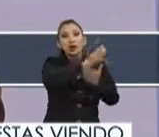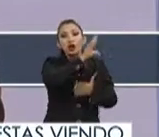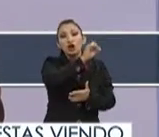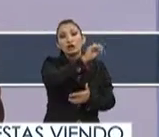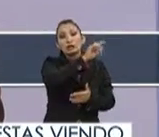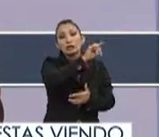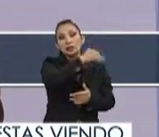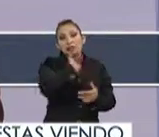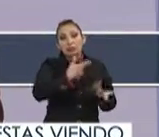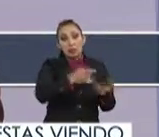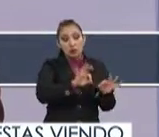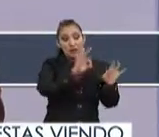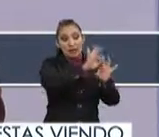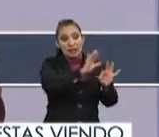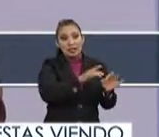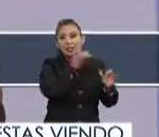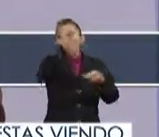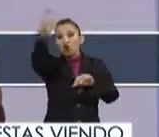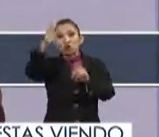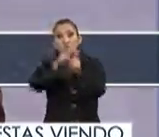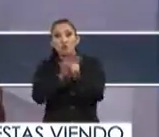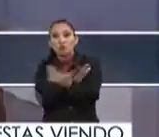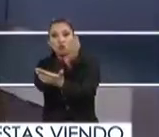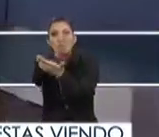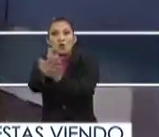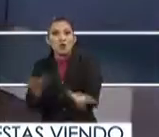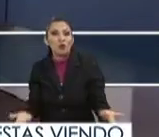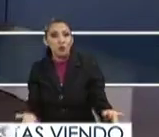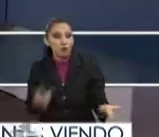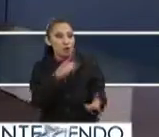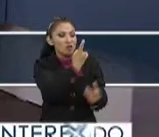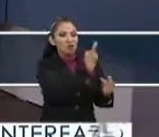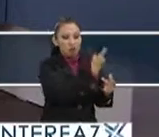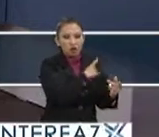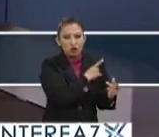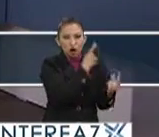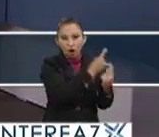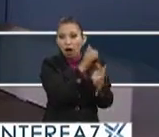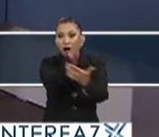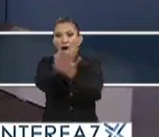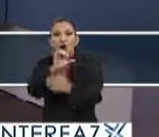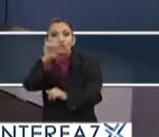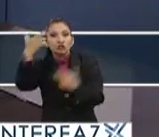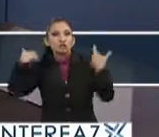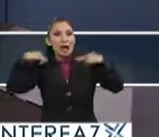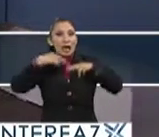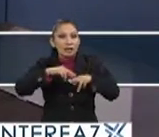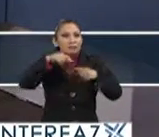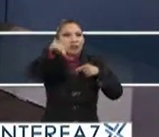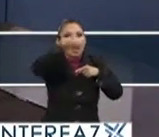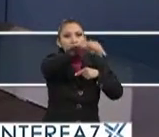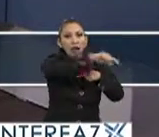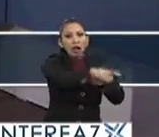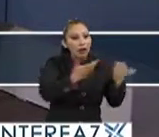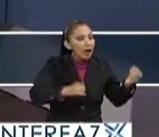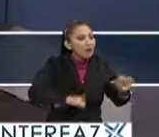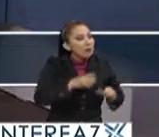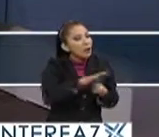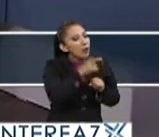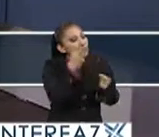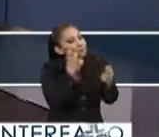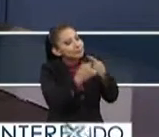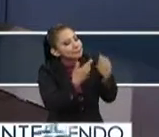los violinistas principales en otras orquestas. Muchos tienen actividades académicas. Entonces, bueno,